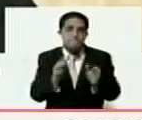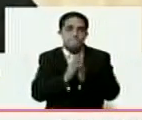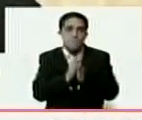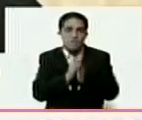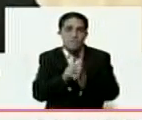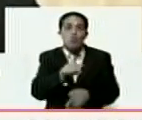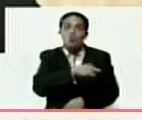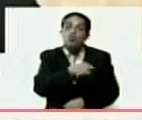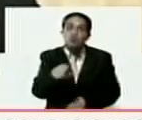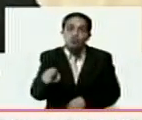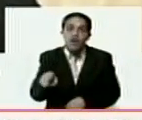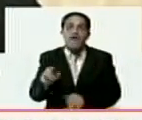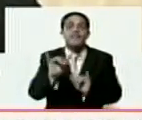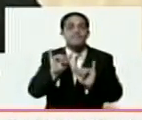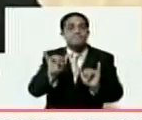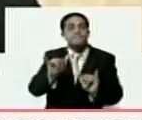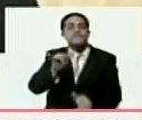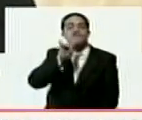transmitan a sus